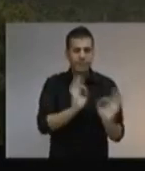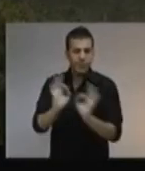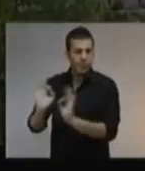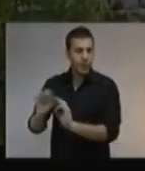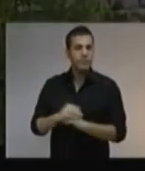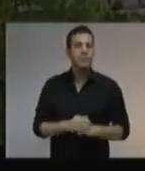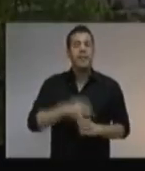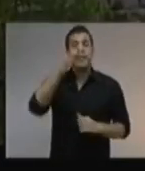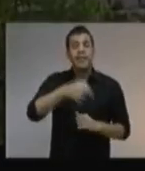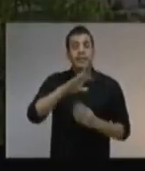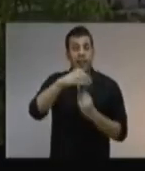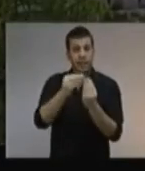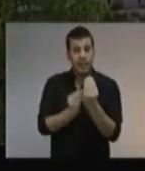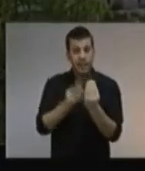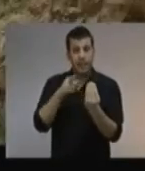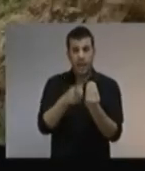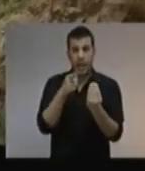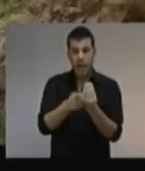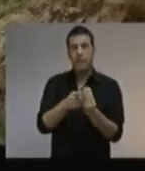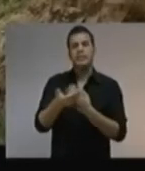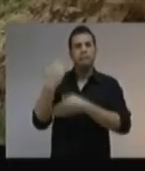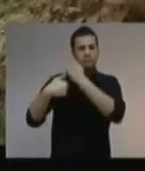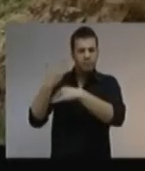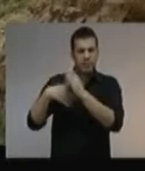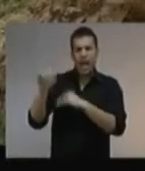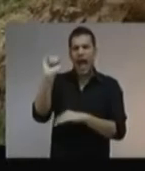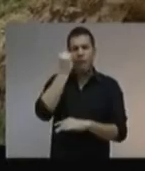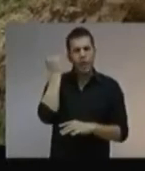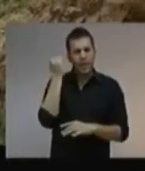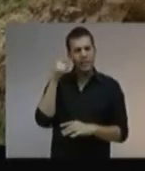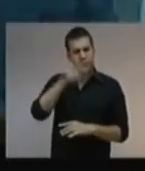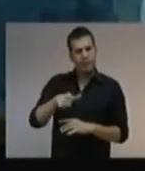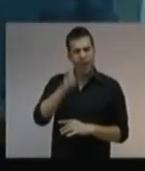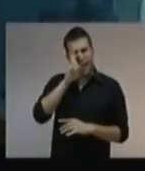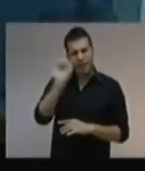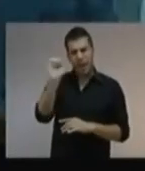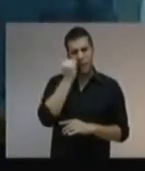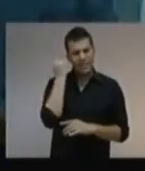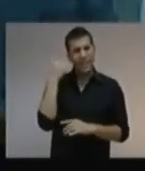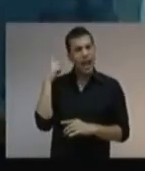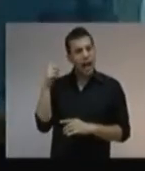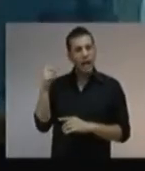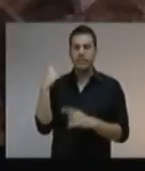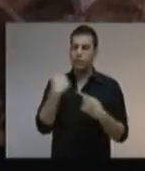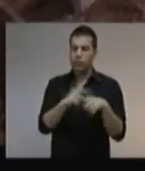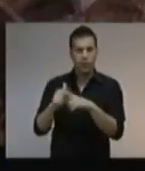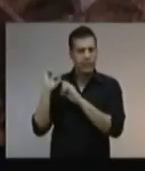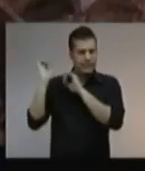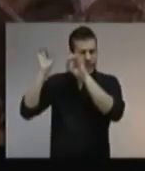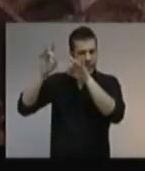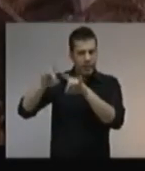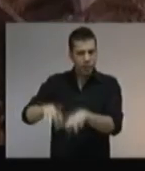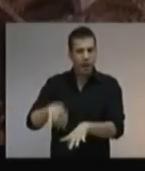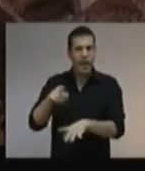La isla de Gran Canaria cuenta con el excepcional legado de sus ancestros, los aborígenes canarios, que han dejado un rico patrimonio